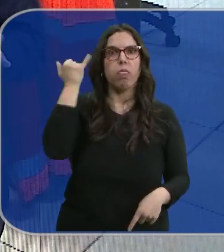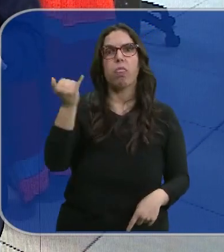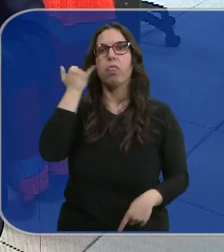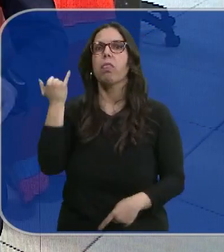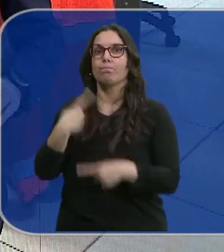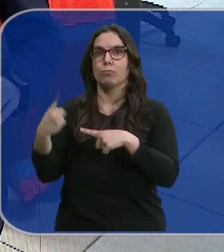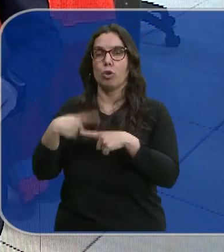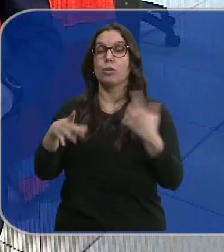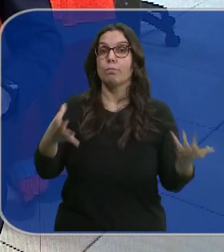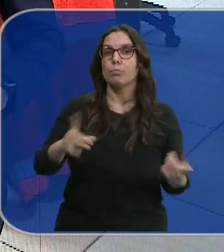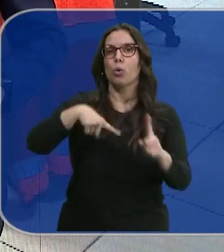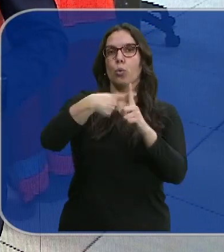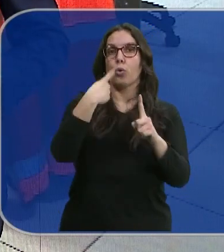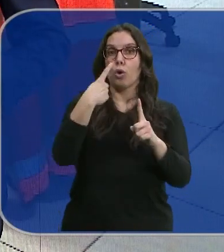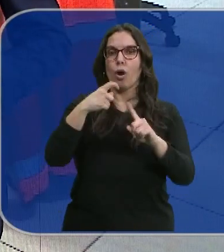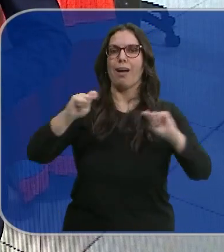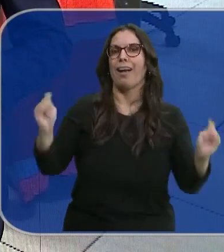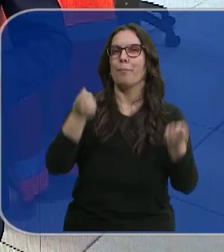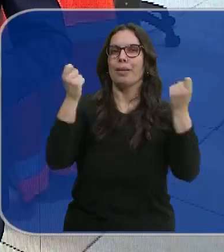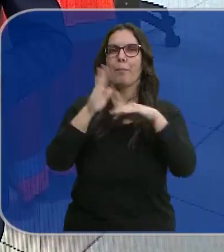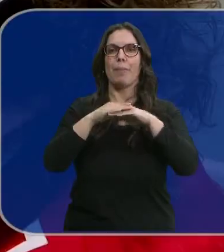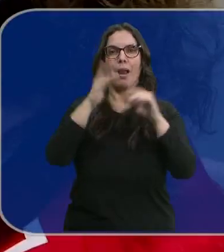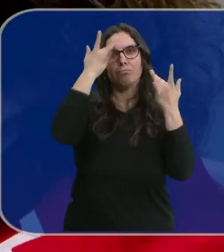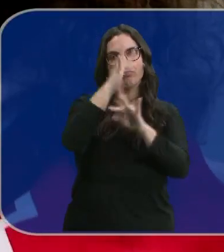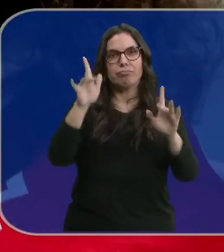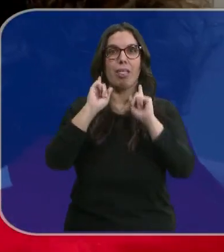Roja tiene en marcha una campaña de prevención.